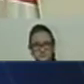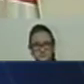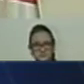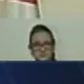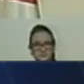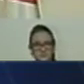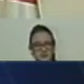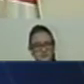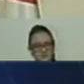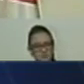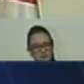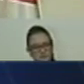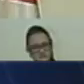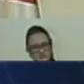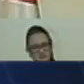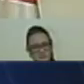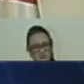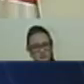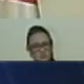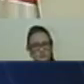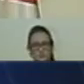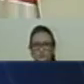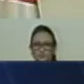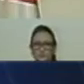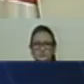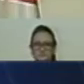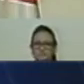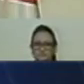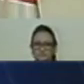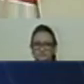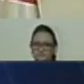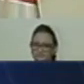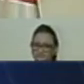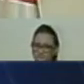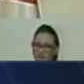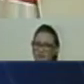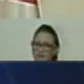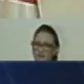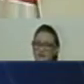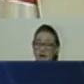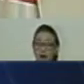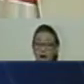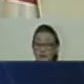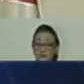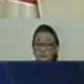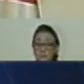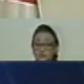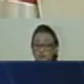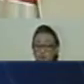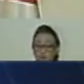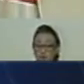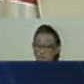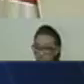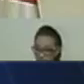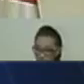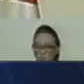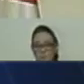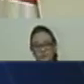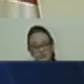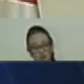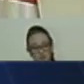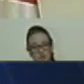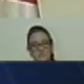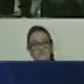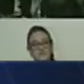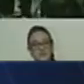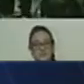Venezuela tiene un sistema de garantías blindado, antes, durante y después del proceso electoral. Ojalá, yo